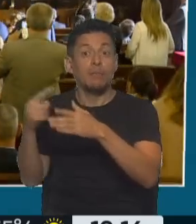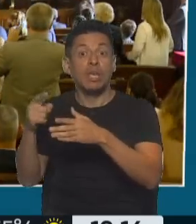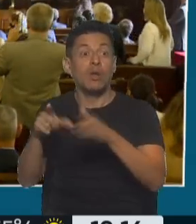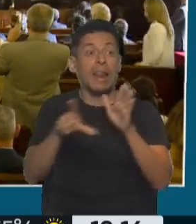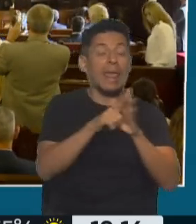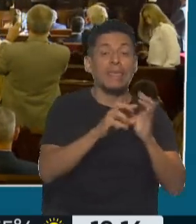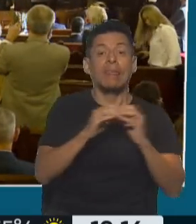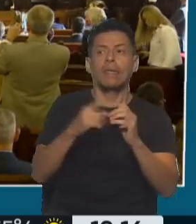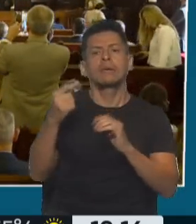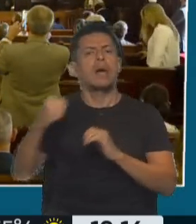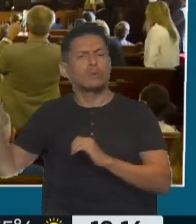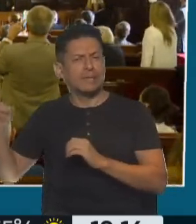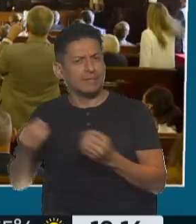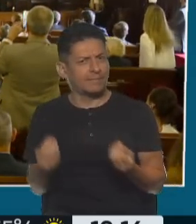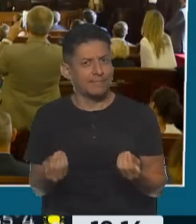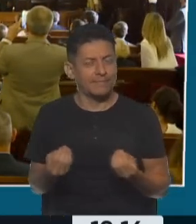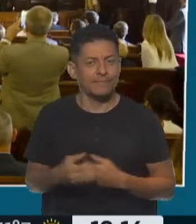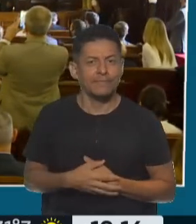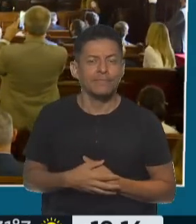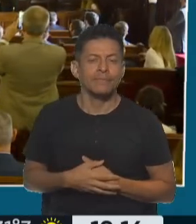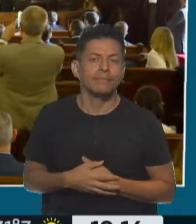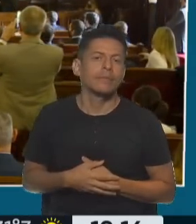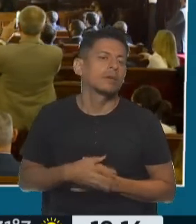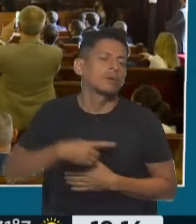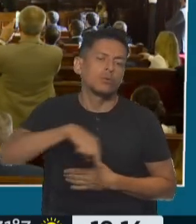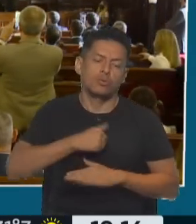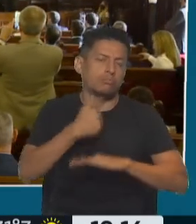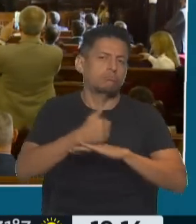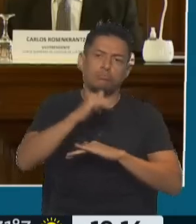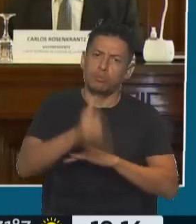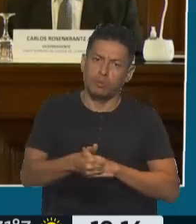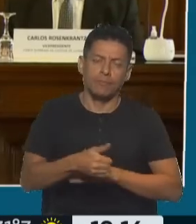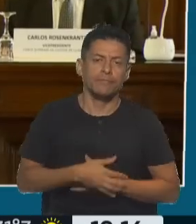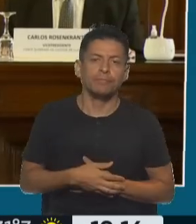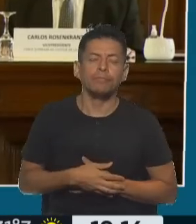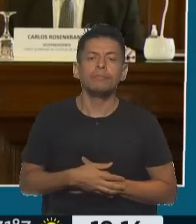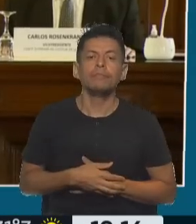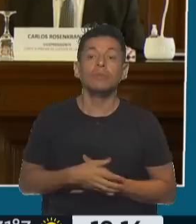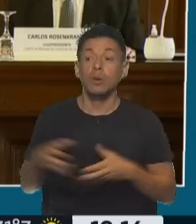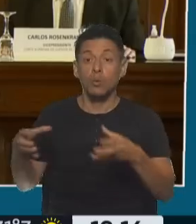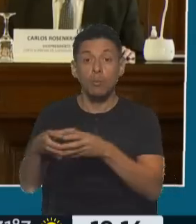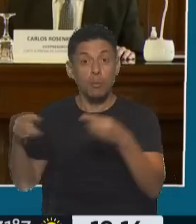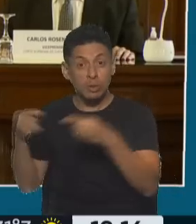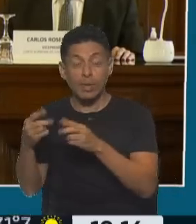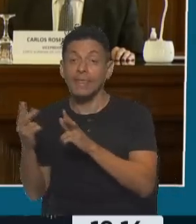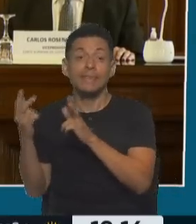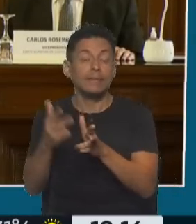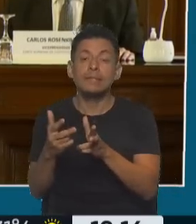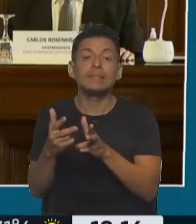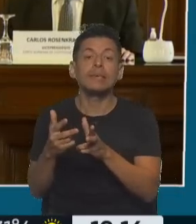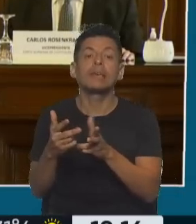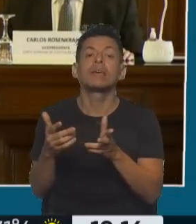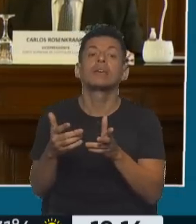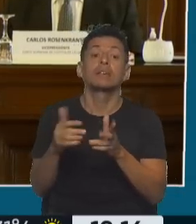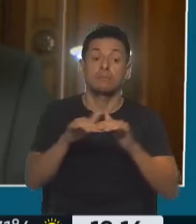leyes que el país necesita. Bueno, nosotros nos vamos a sentar en los dos lados. Ahora, diputado, lo que señala la oposición básicamente es que los números le pueden dar al